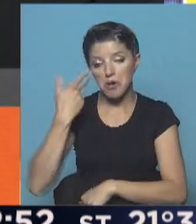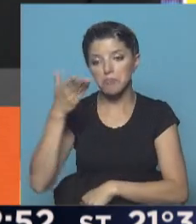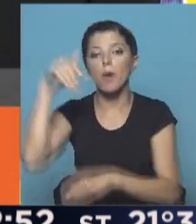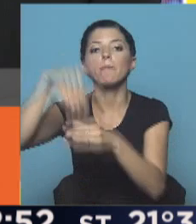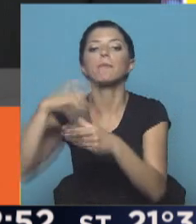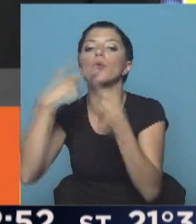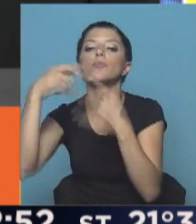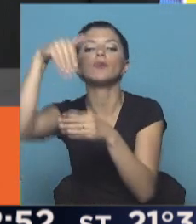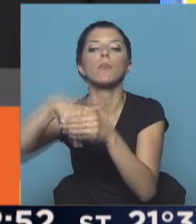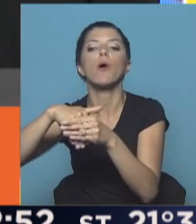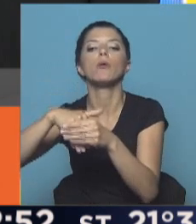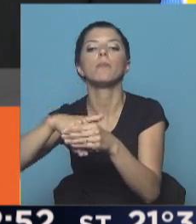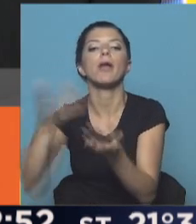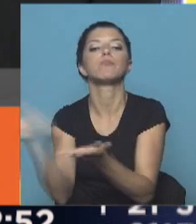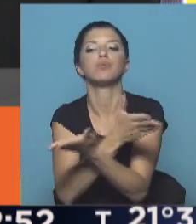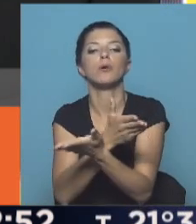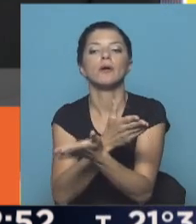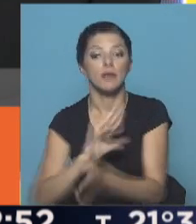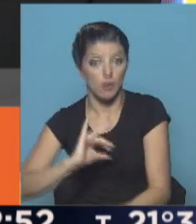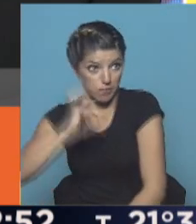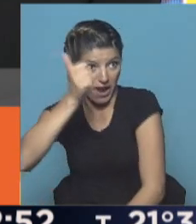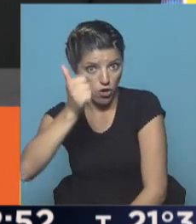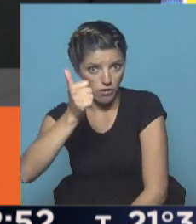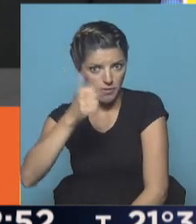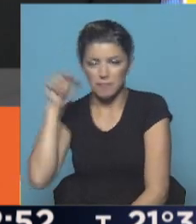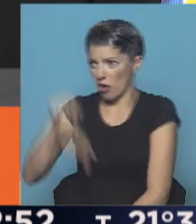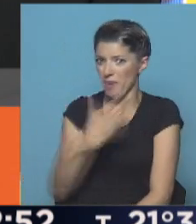en 2014. ¿Por qué Maduro no lo hace? Bueno, porque